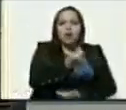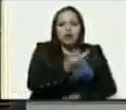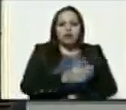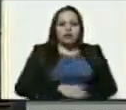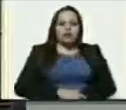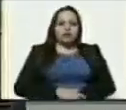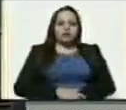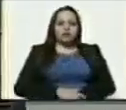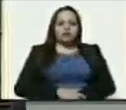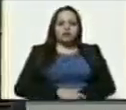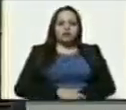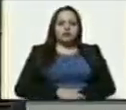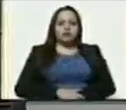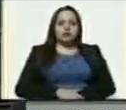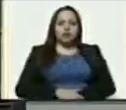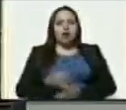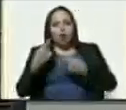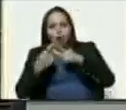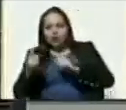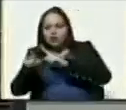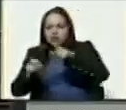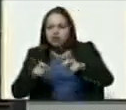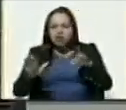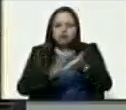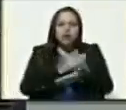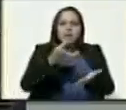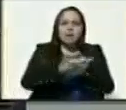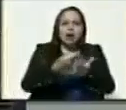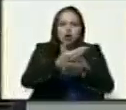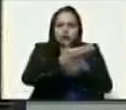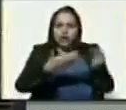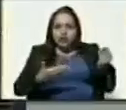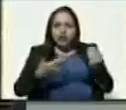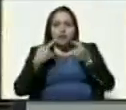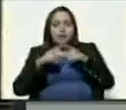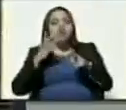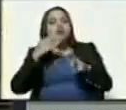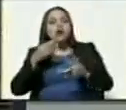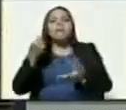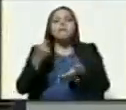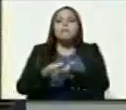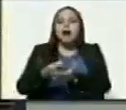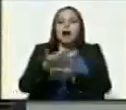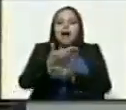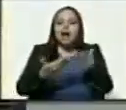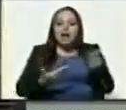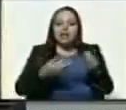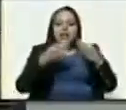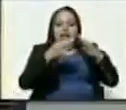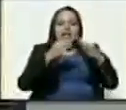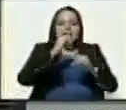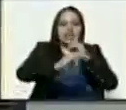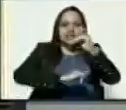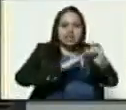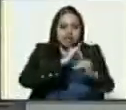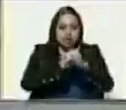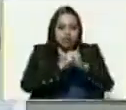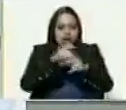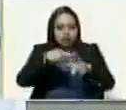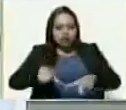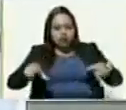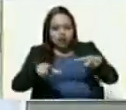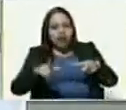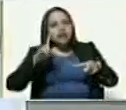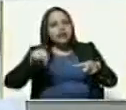Ahora, hay otra pregunta que está relacionada también con el pago de tarjeta, pero cuando el usuario paga con una tarjeta internacional en ese punto de venta, ¿se cobra